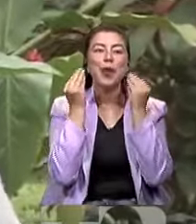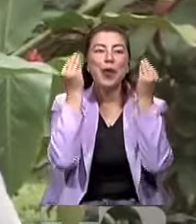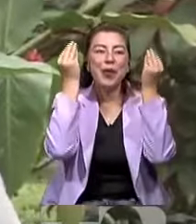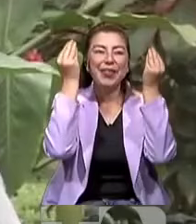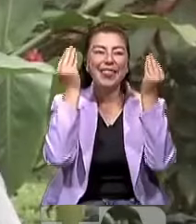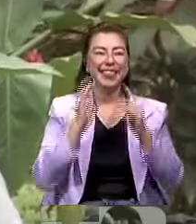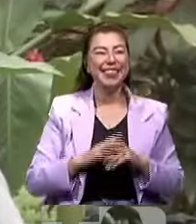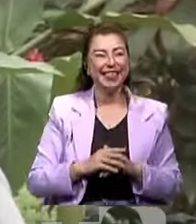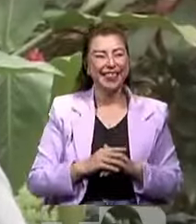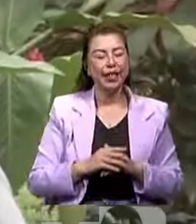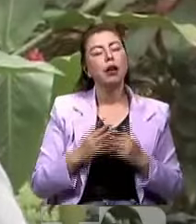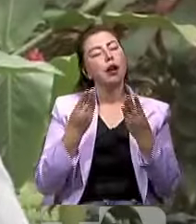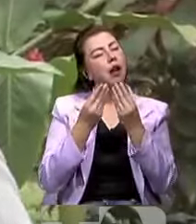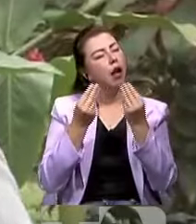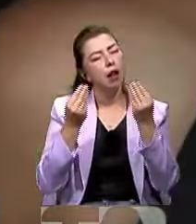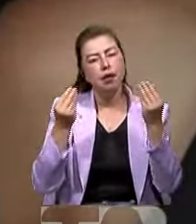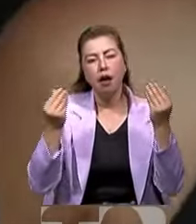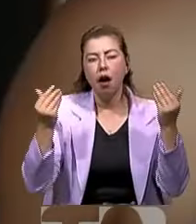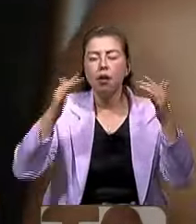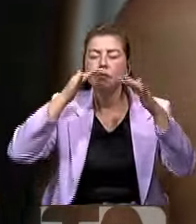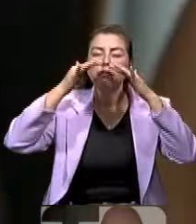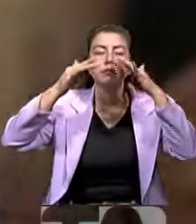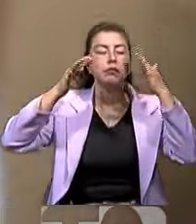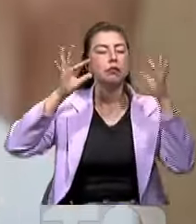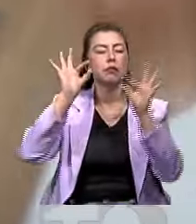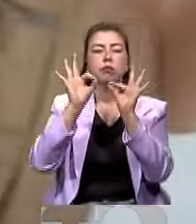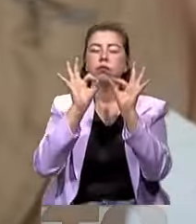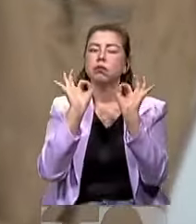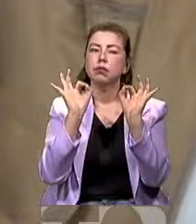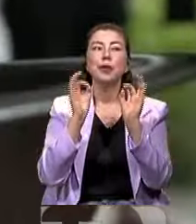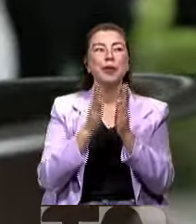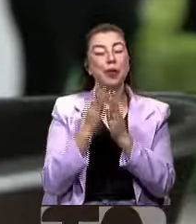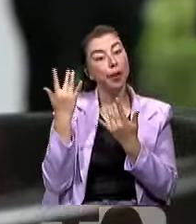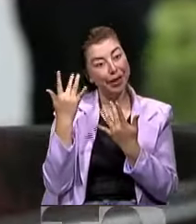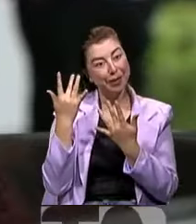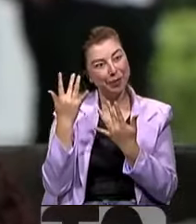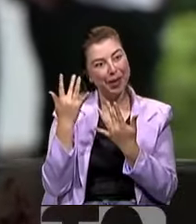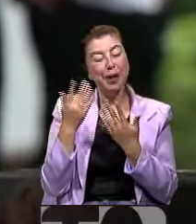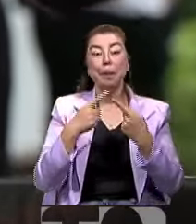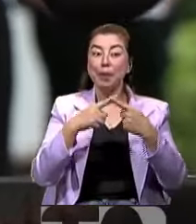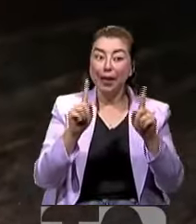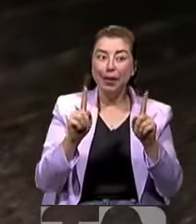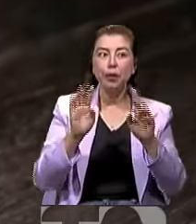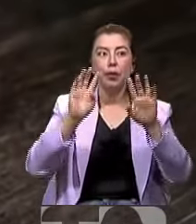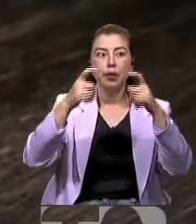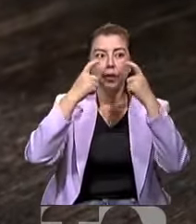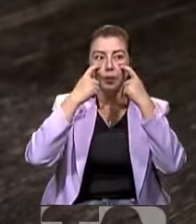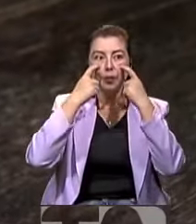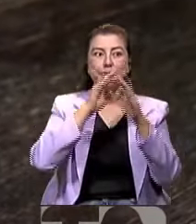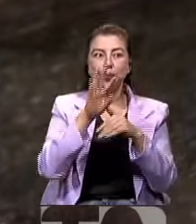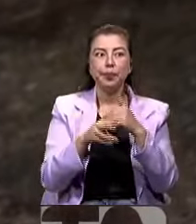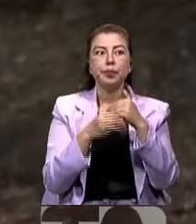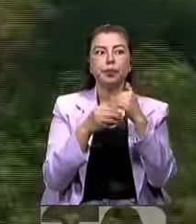de calidad, es un cacao fino en sabor y aroma. Lo cierto es que habrá que esperar hasta que haga efecto, pero no es lo único apreciado aquí por sus